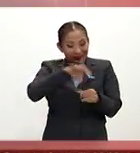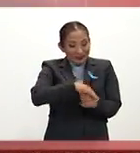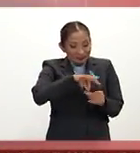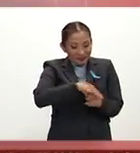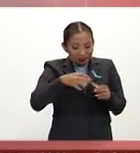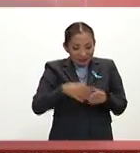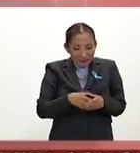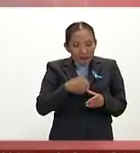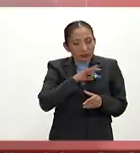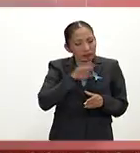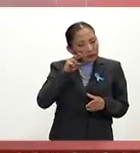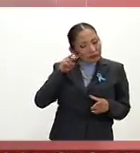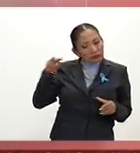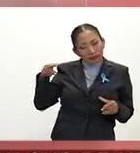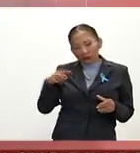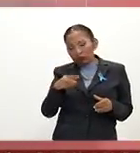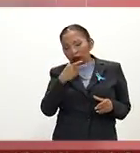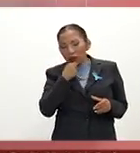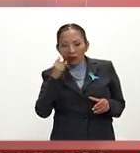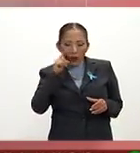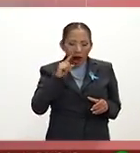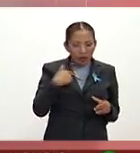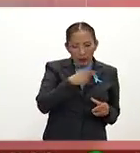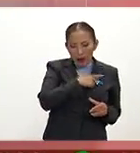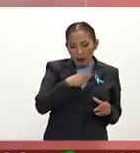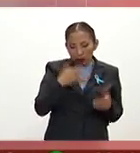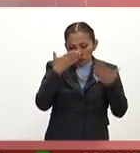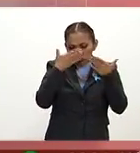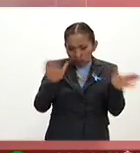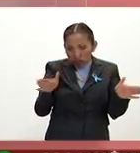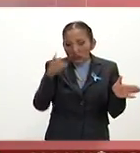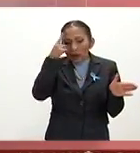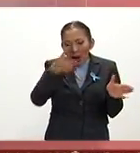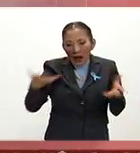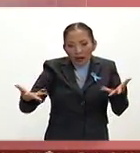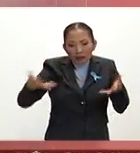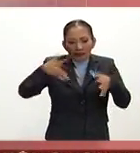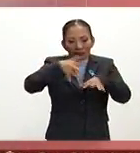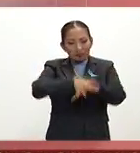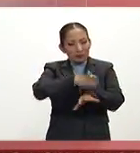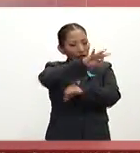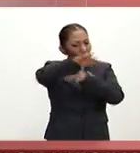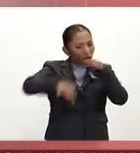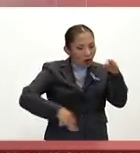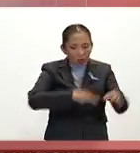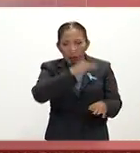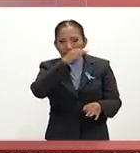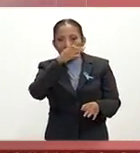tengamos esa perspectiva de género, claro, para que incluyamos a todas